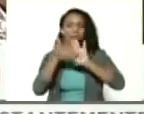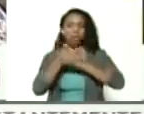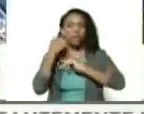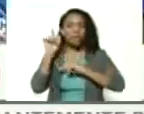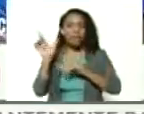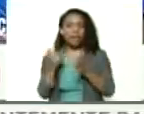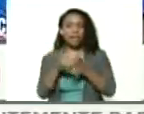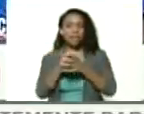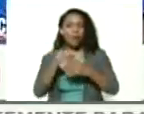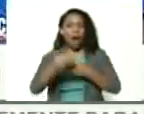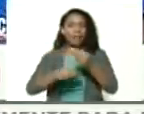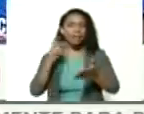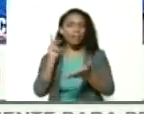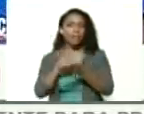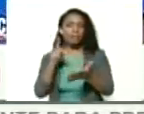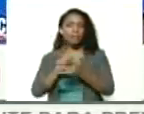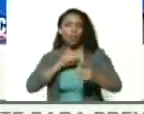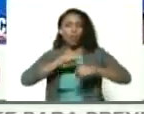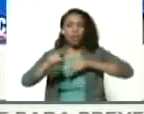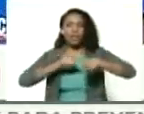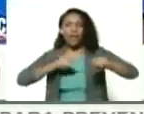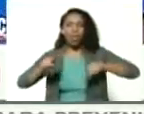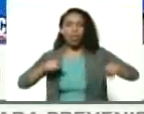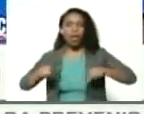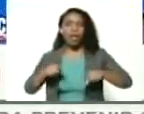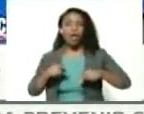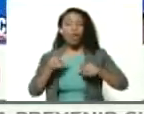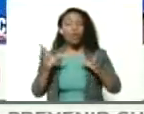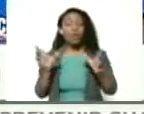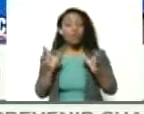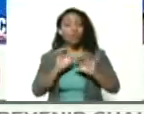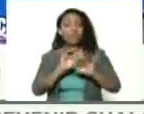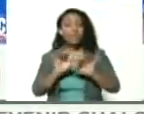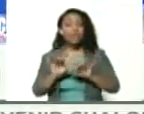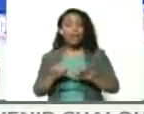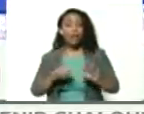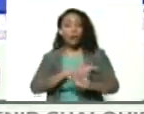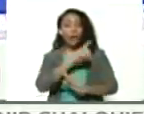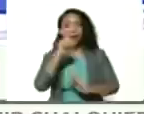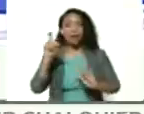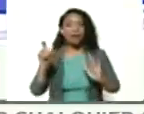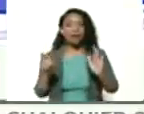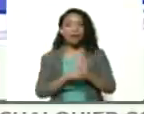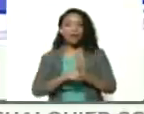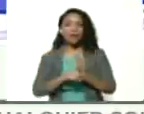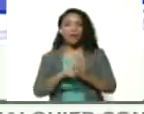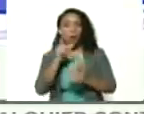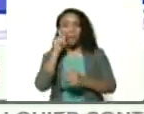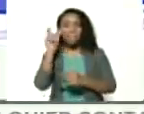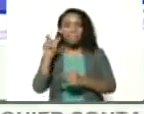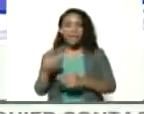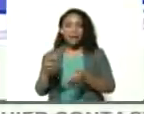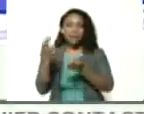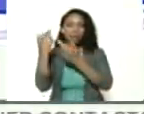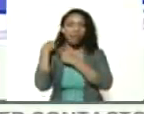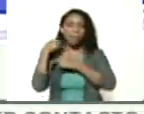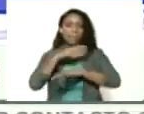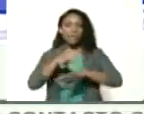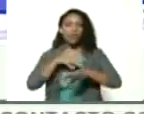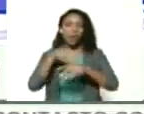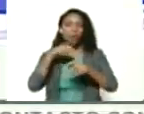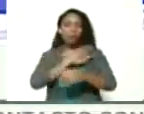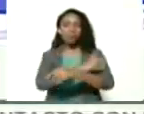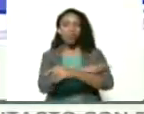estar conformado, bueno, por una coordinadora, un secretario, el general Jorge Márquez, ministro del Poder Popular